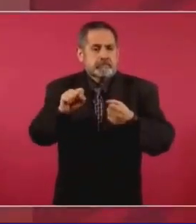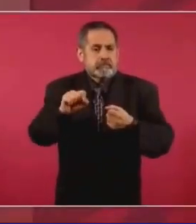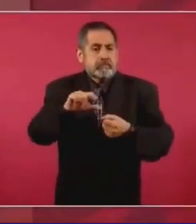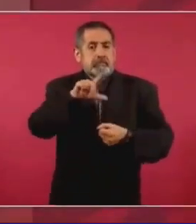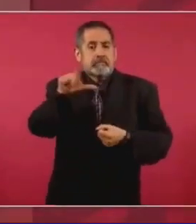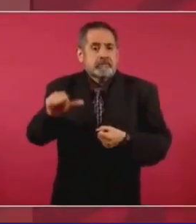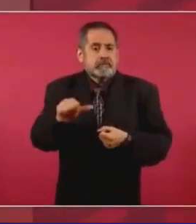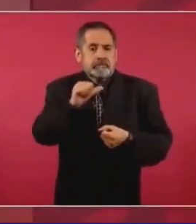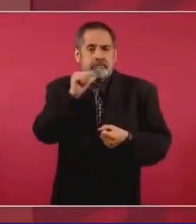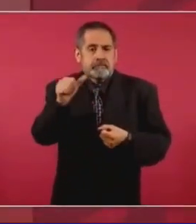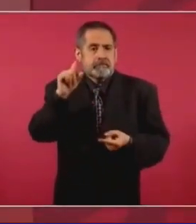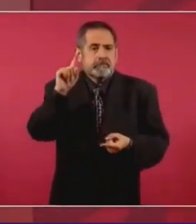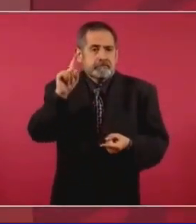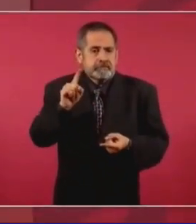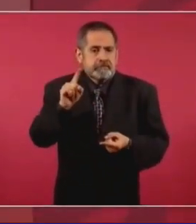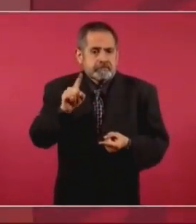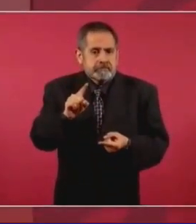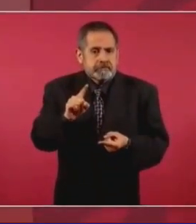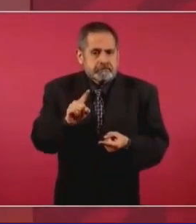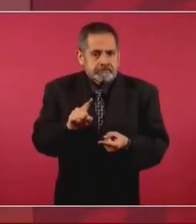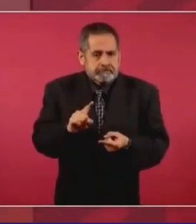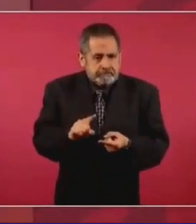me siento satisfecho,